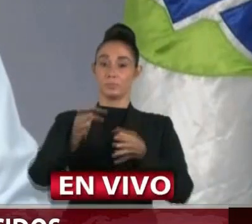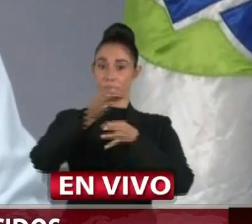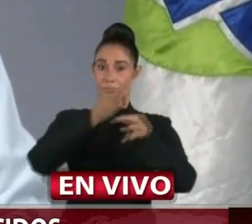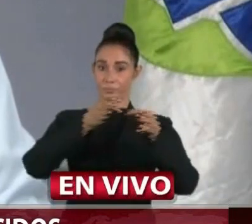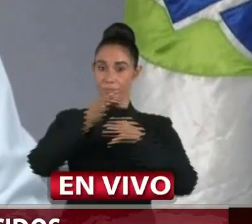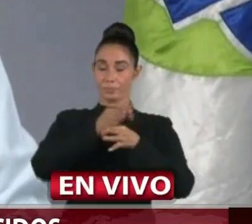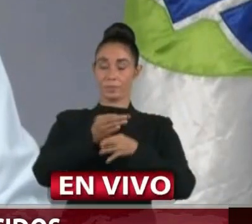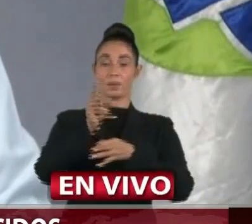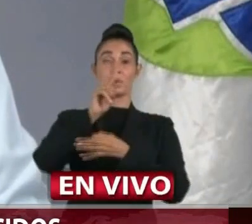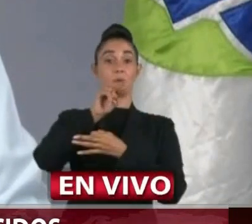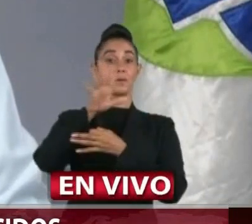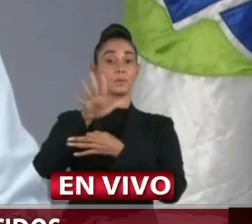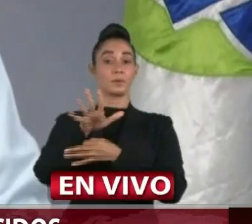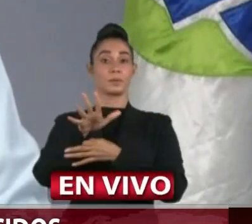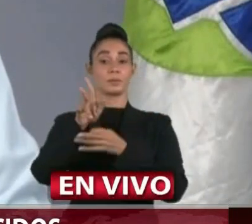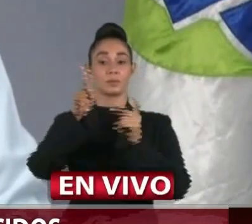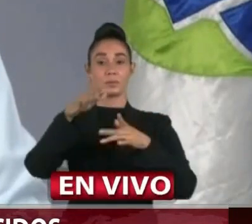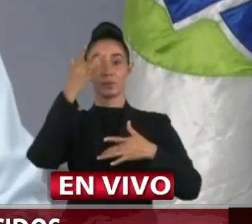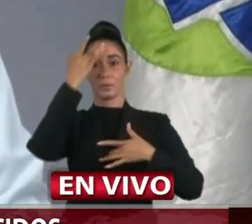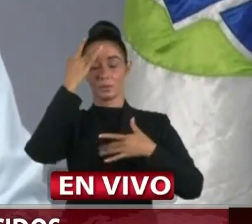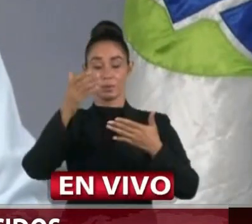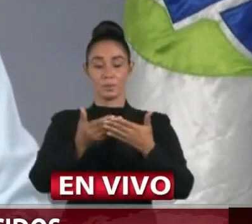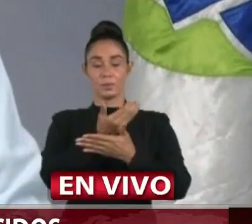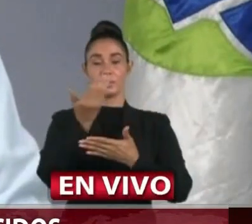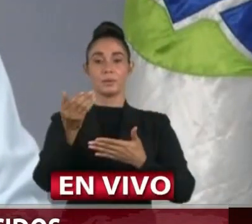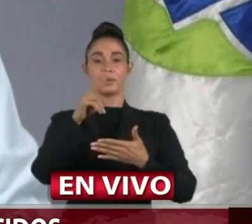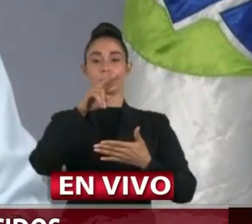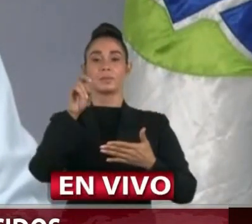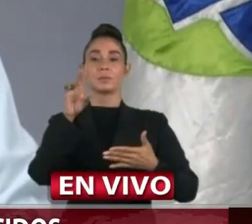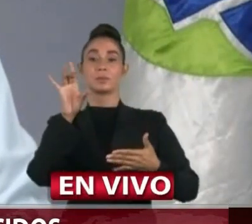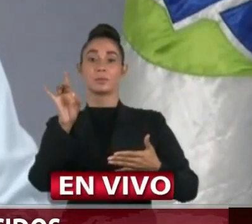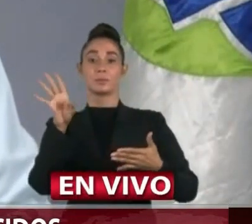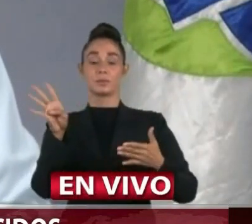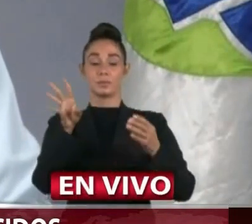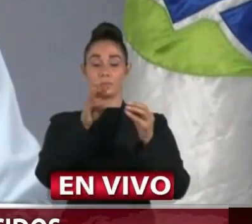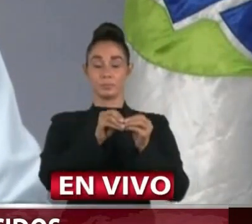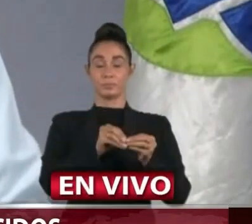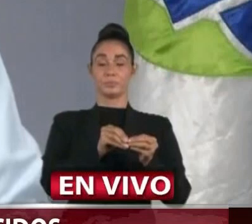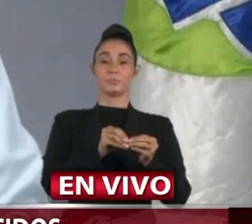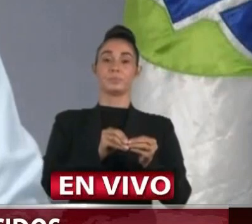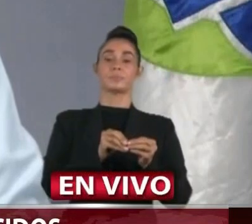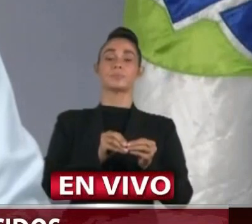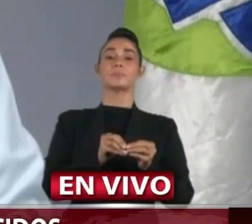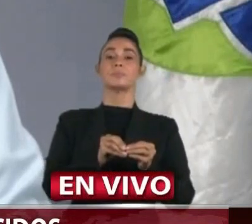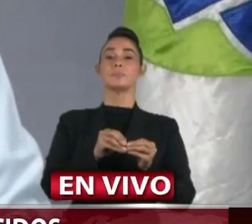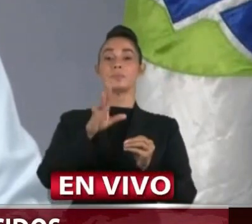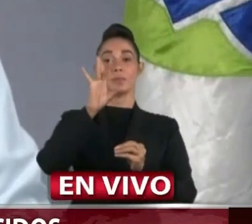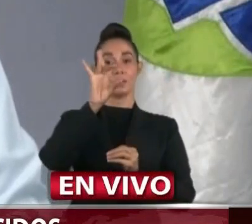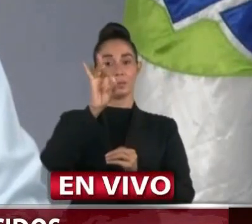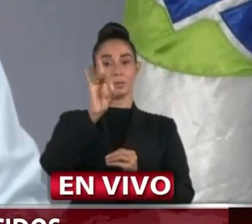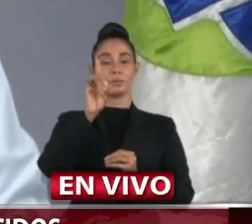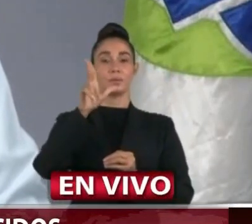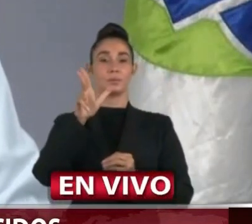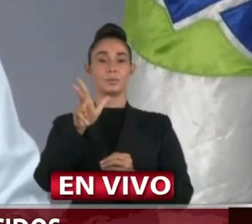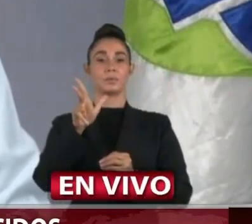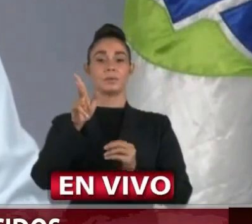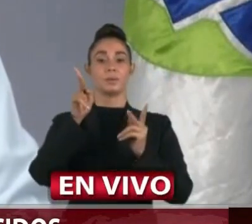Duarte, 25 casos nuevos, 287 acumulados,